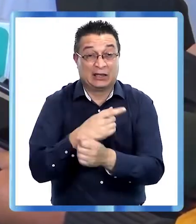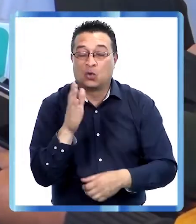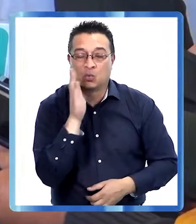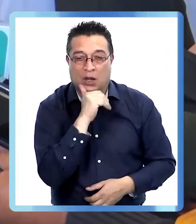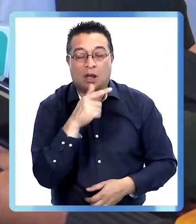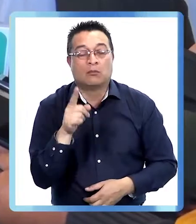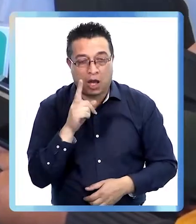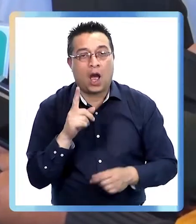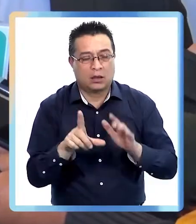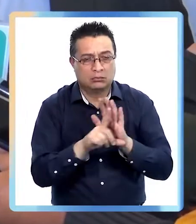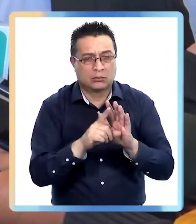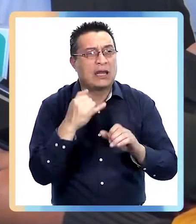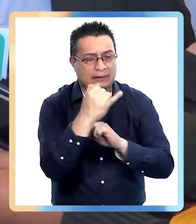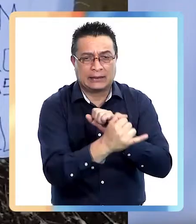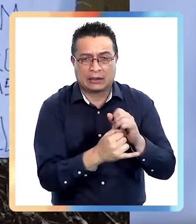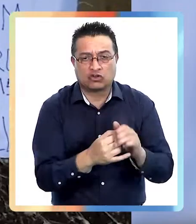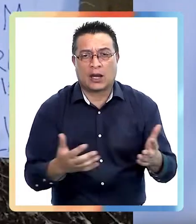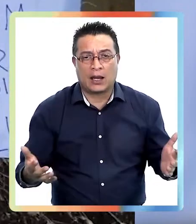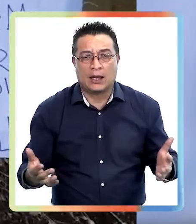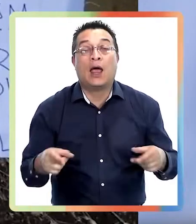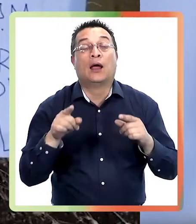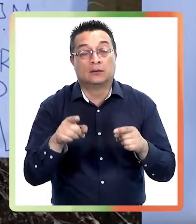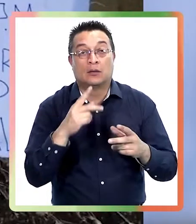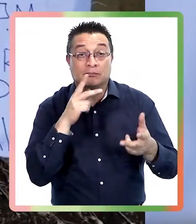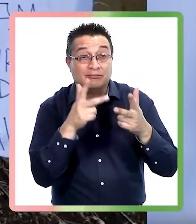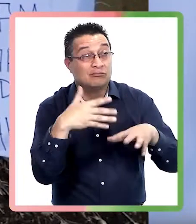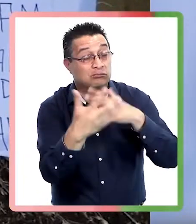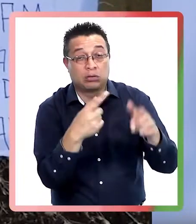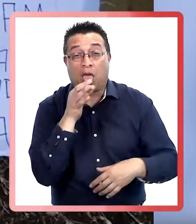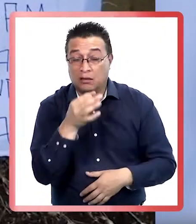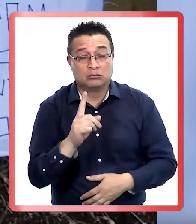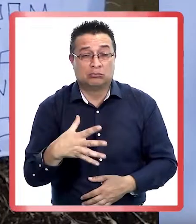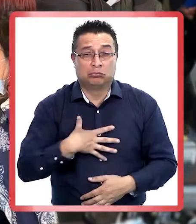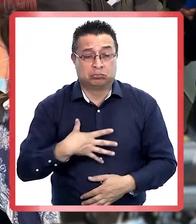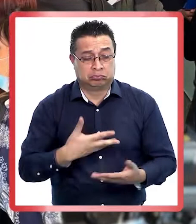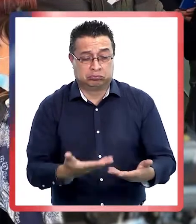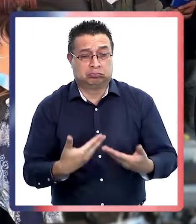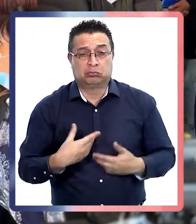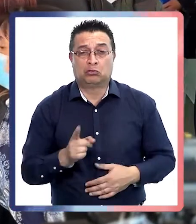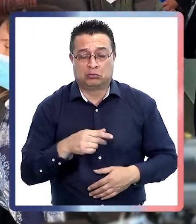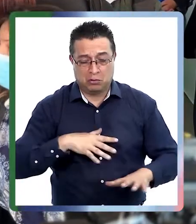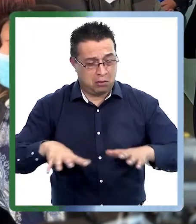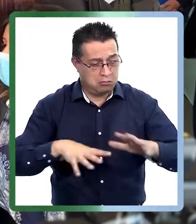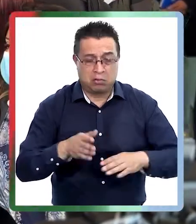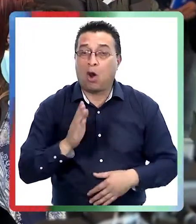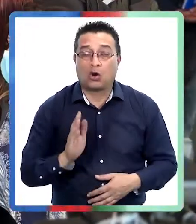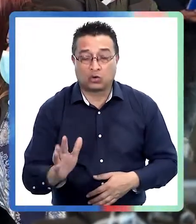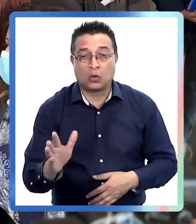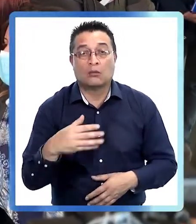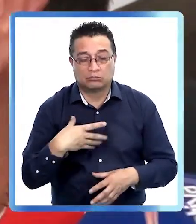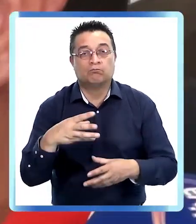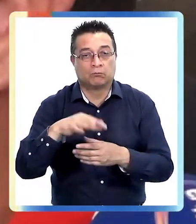pero hay un debate legítimo en el mundo internacional. Respecto del atentado, dijo que no se dejaría intimidar y que completaría sus actividades,